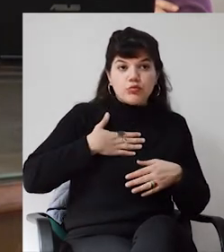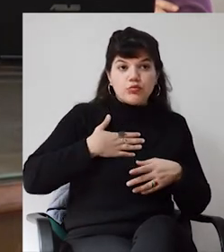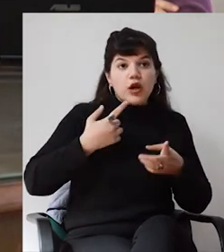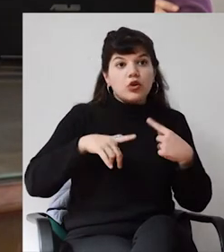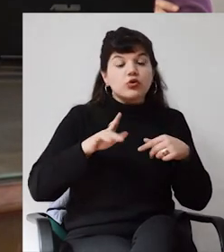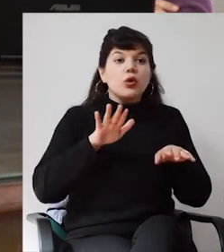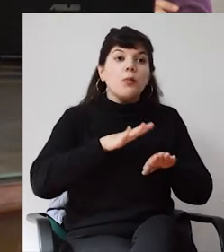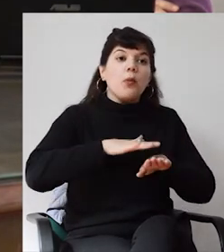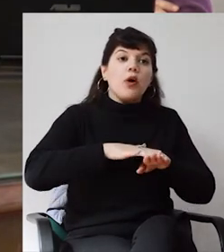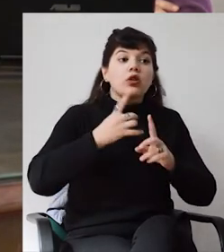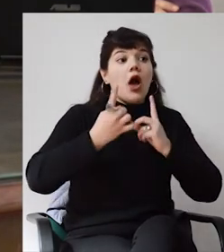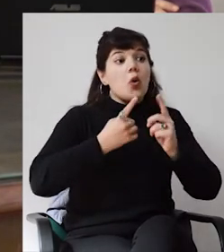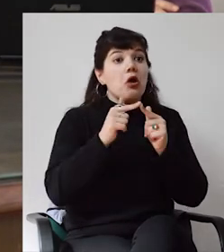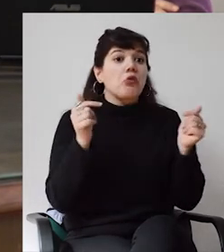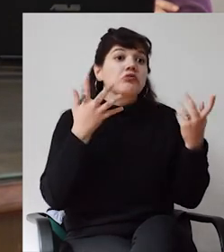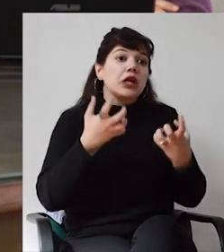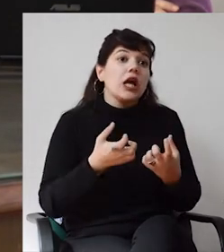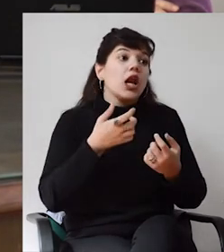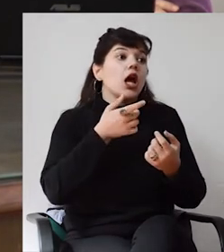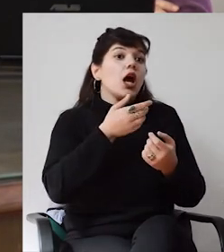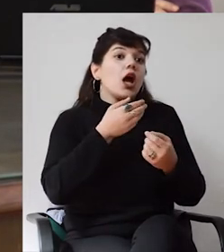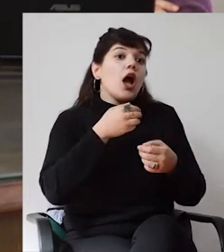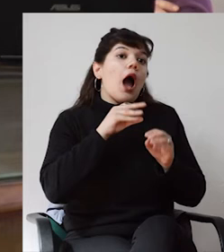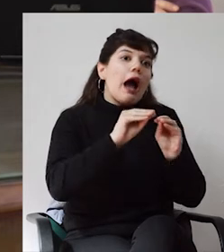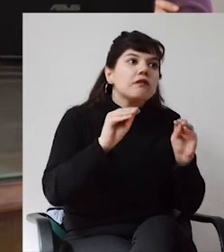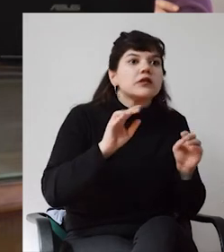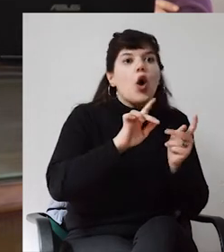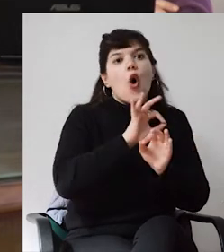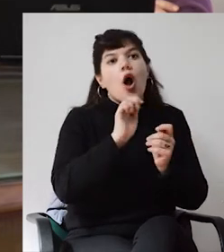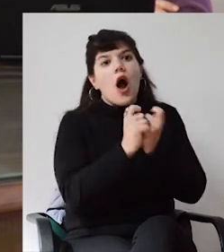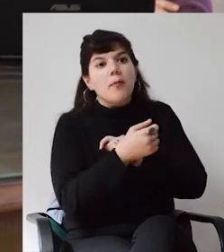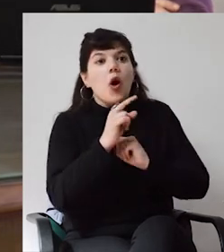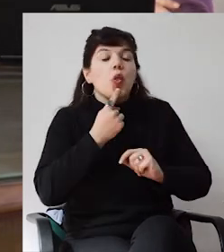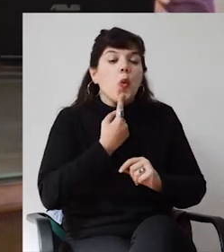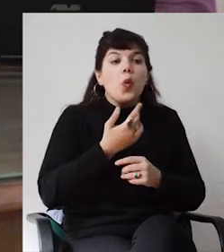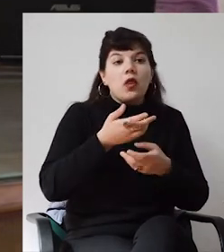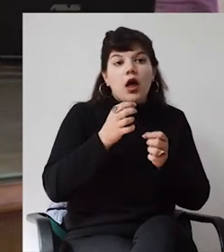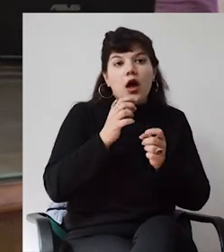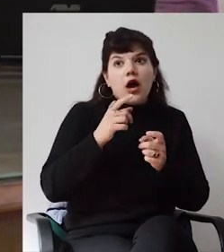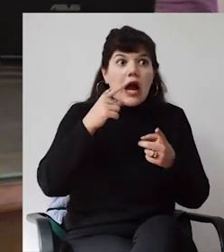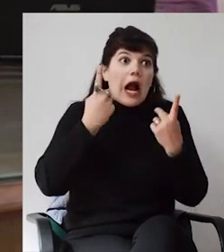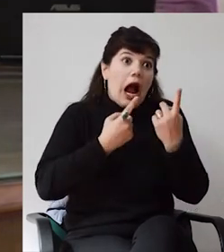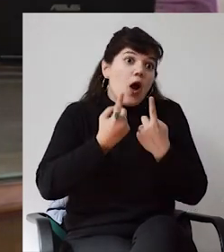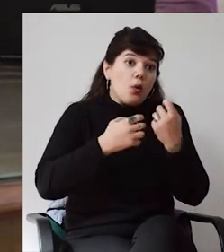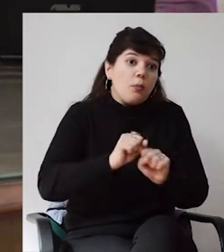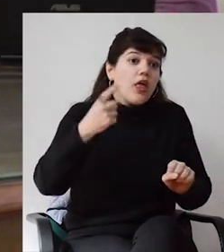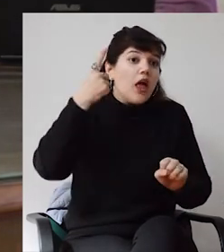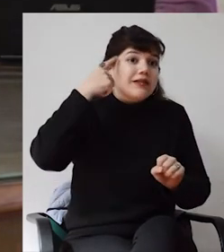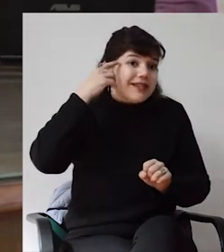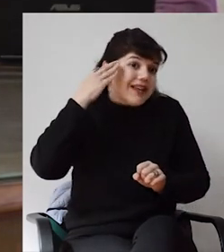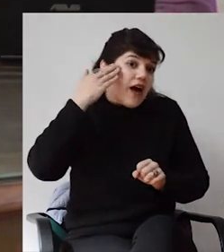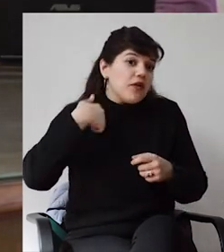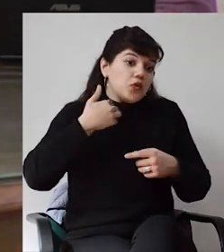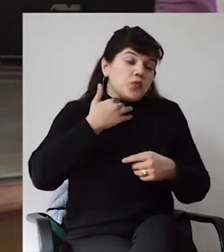digamos, ¿no? En todo caso, si hay algún elemento para comentar, tanto por Claudio como por mí, pero que quizás sean de conocimiento de